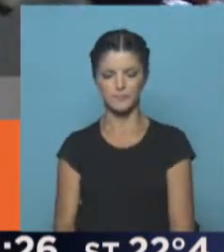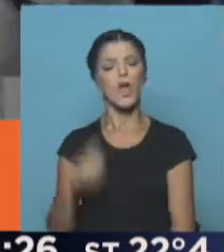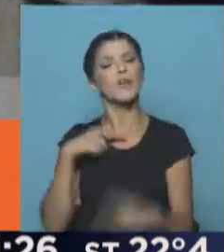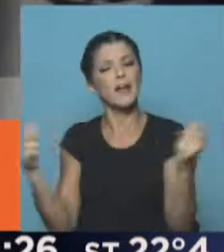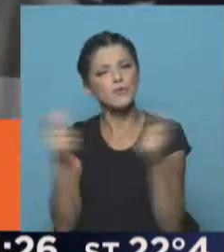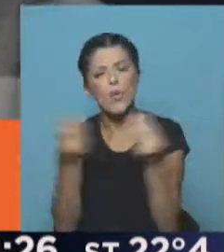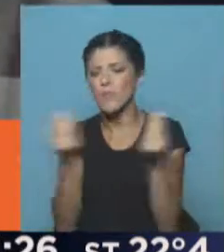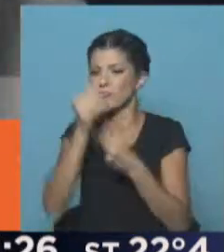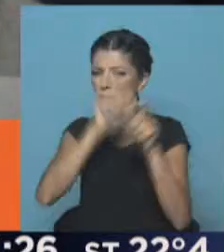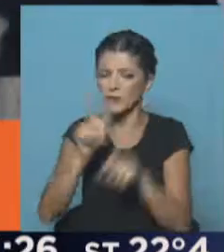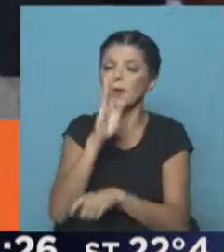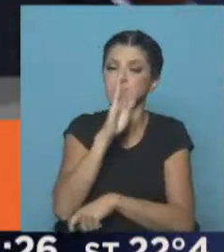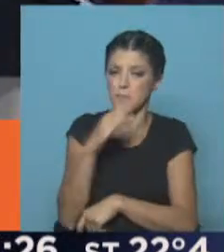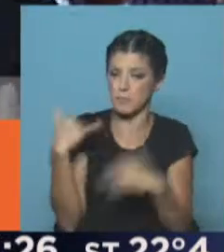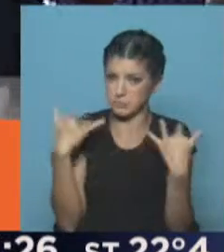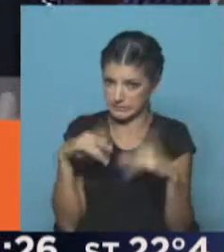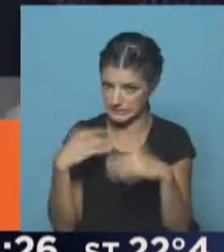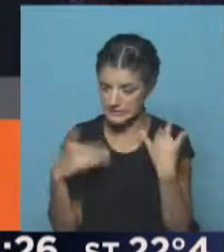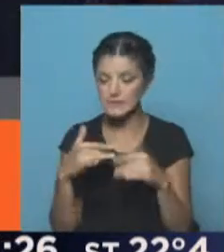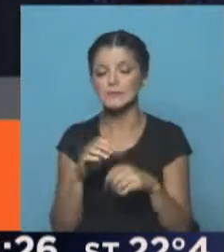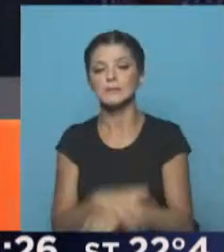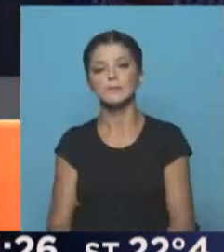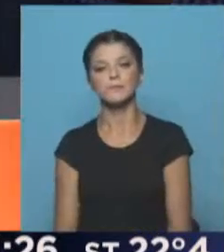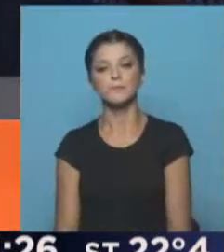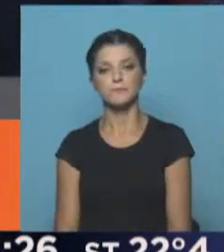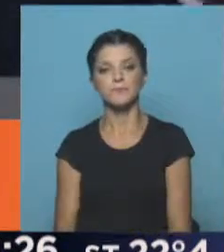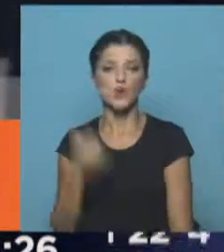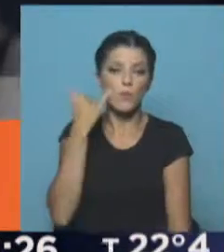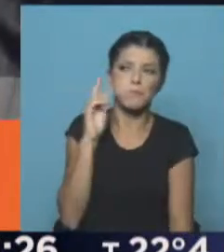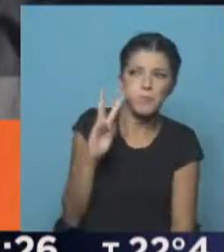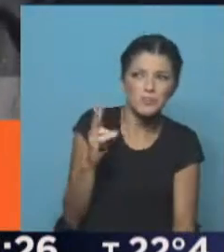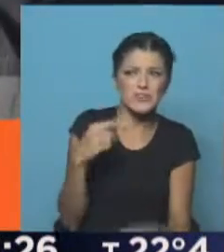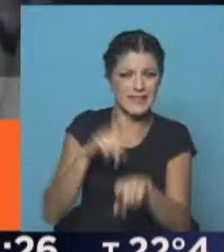multitudinaria y acalorada, bastante acalorada, como hacía mucho tiempo que yo no veía,